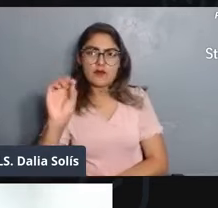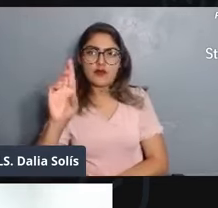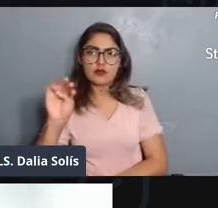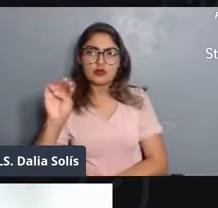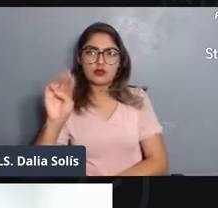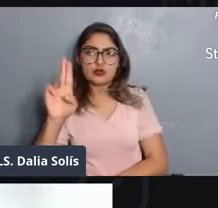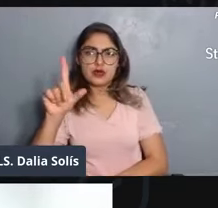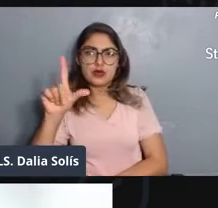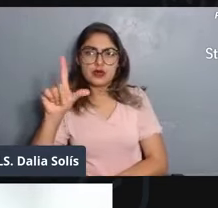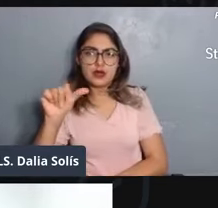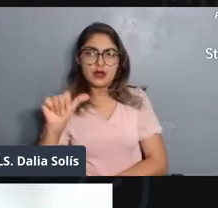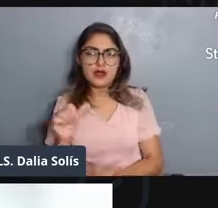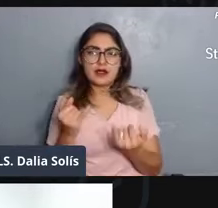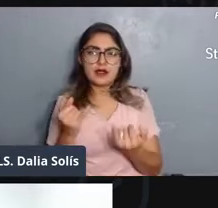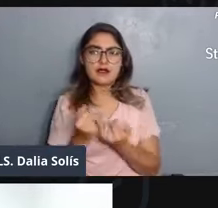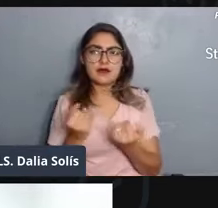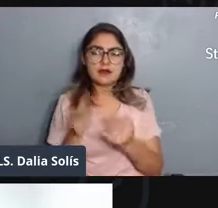En otros blogs como